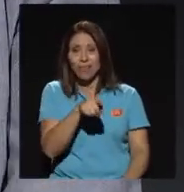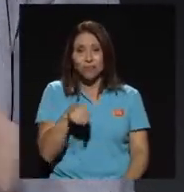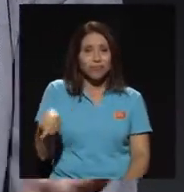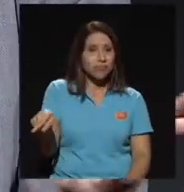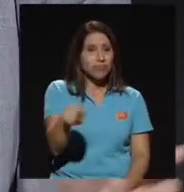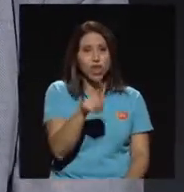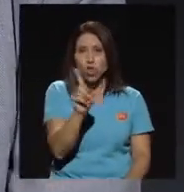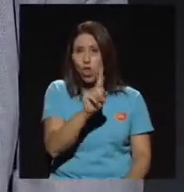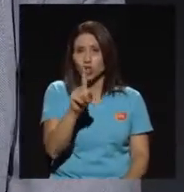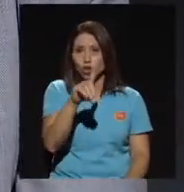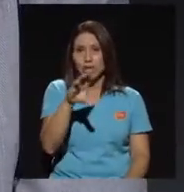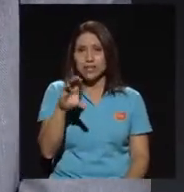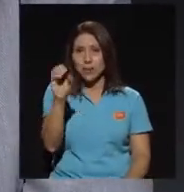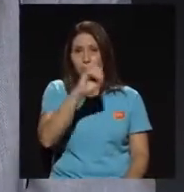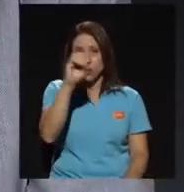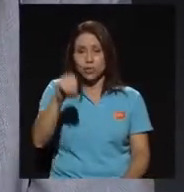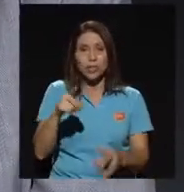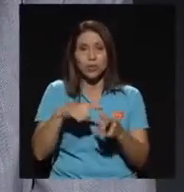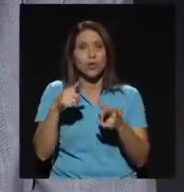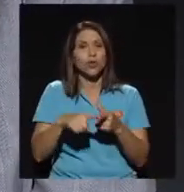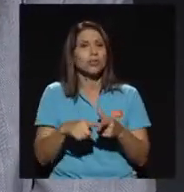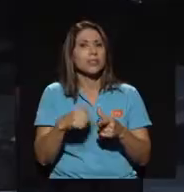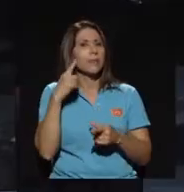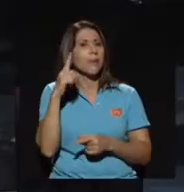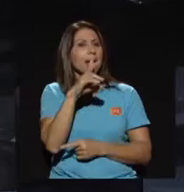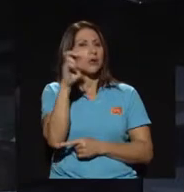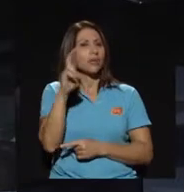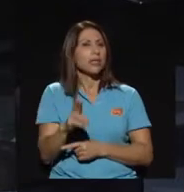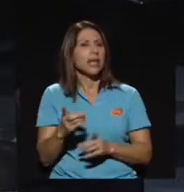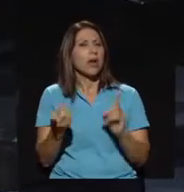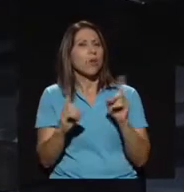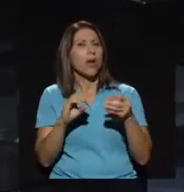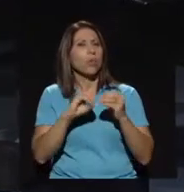pregunta es, ¿cuál sería un porcentaje razonable para Costa Rica?